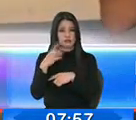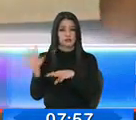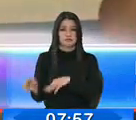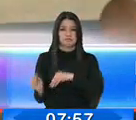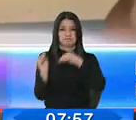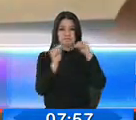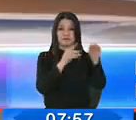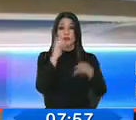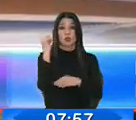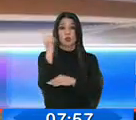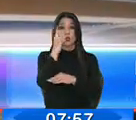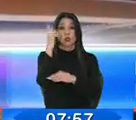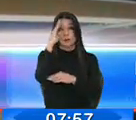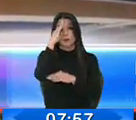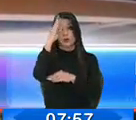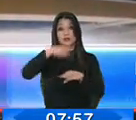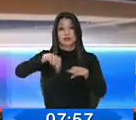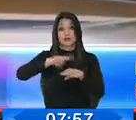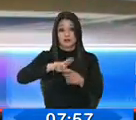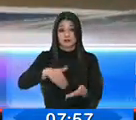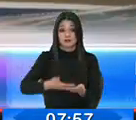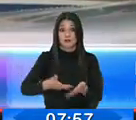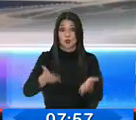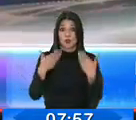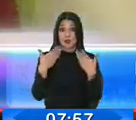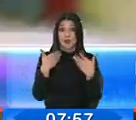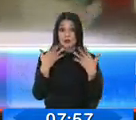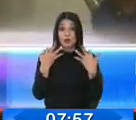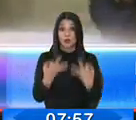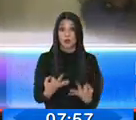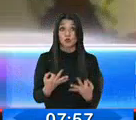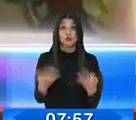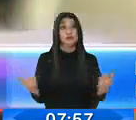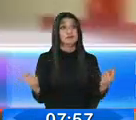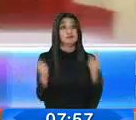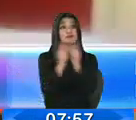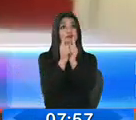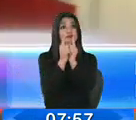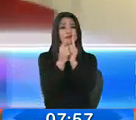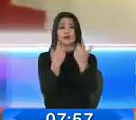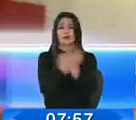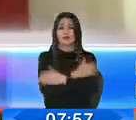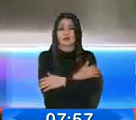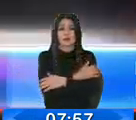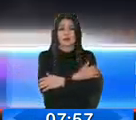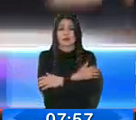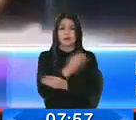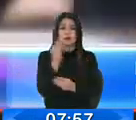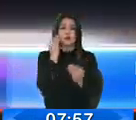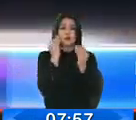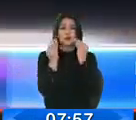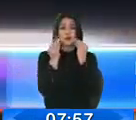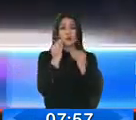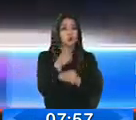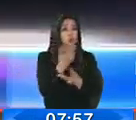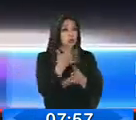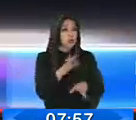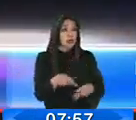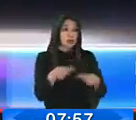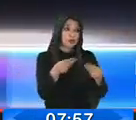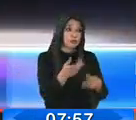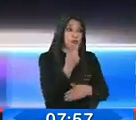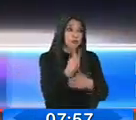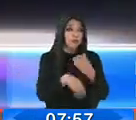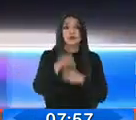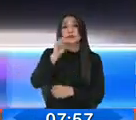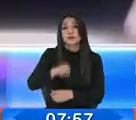trasladados en avionetas de la Policía Nacional hasta Guayaquil desde Perú fue conmovedor. Sí, yo sé, yo